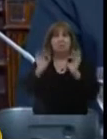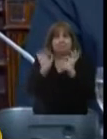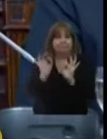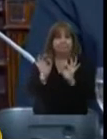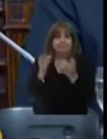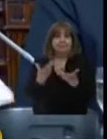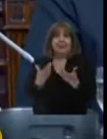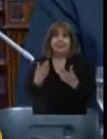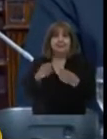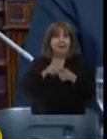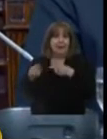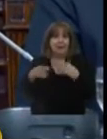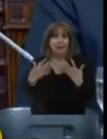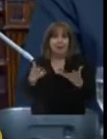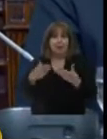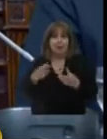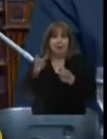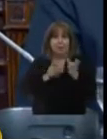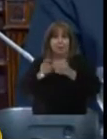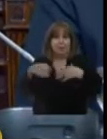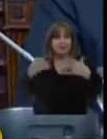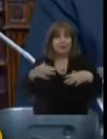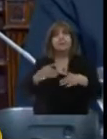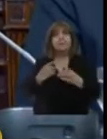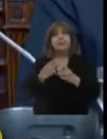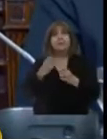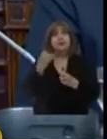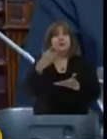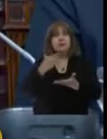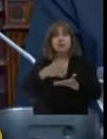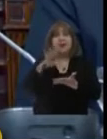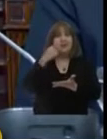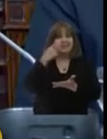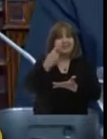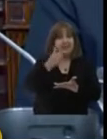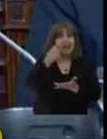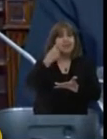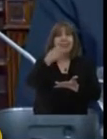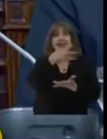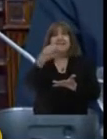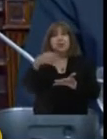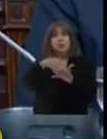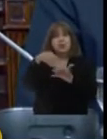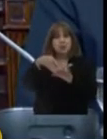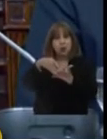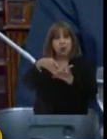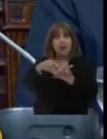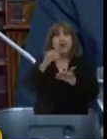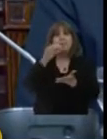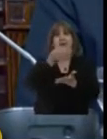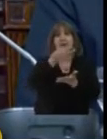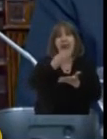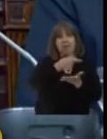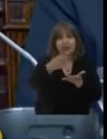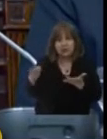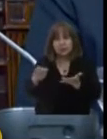el consenso no es que se haga lo que yo quiera y los demás acepten, sino todo lo contrario. De todas maneras, en el Partido Justicialista, antes que